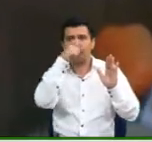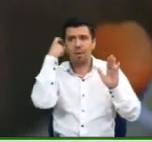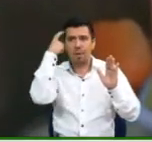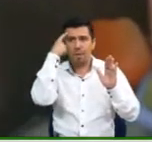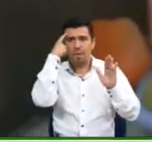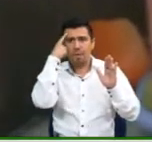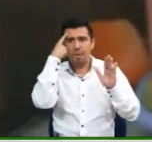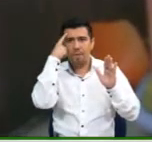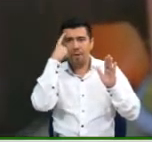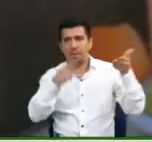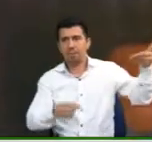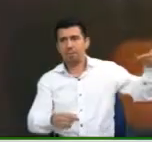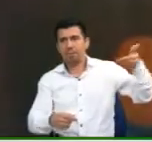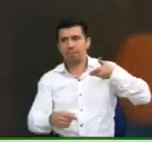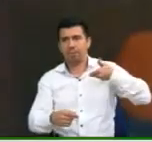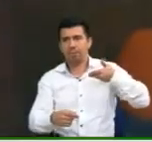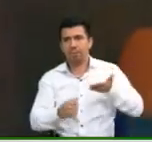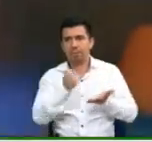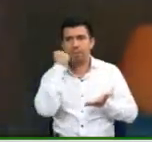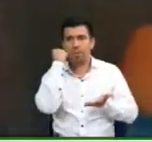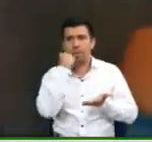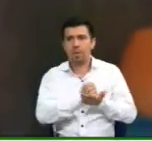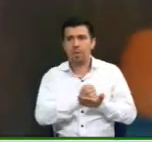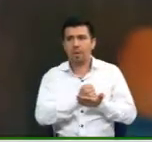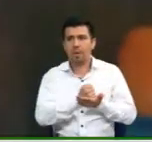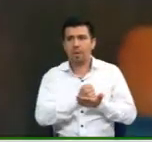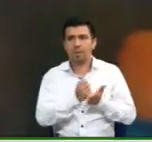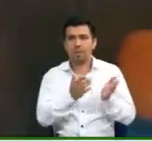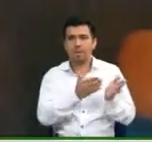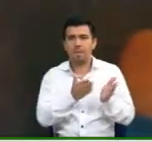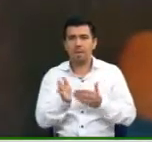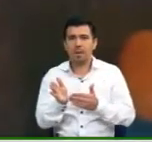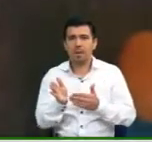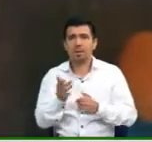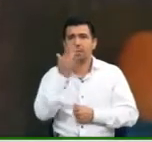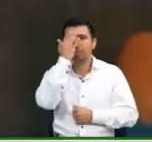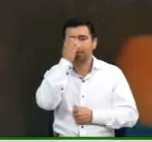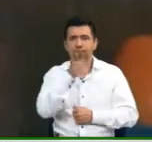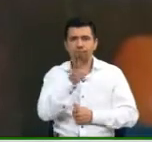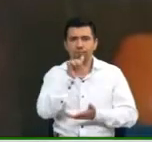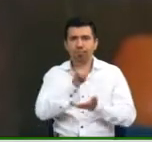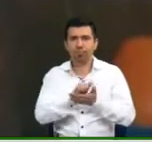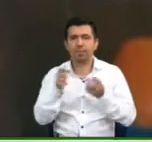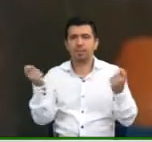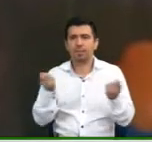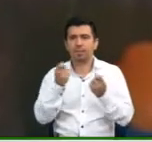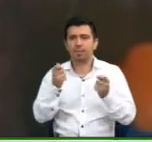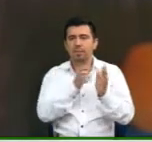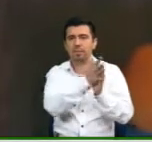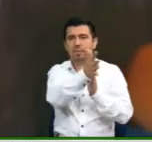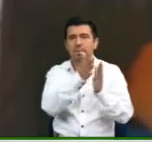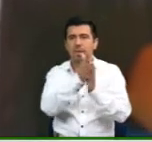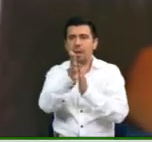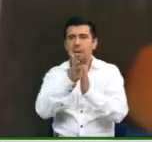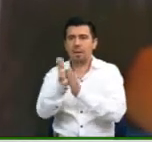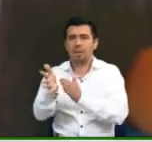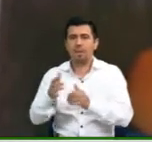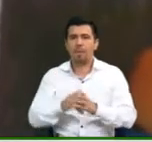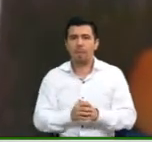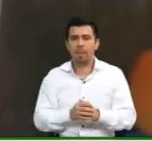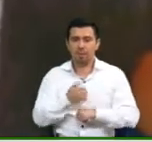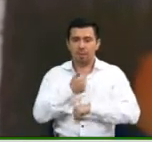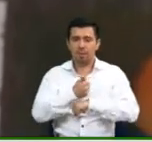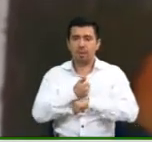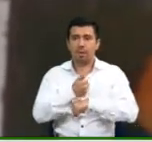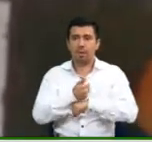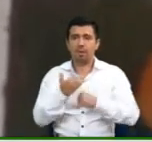el sentido de planeación que siempre se debe por eso se publicó y se sacó por parte de las directivas que se